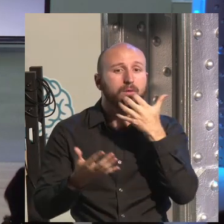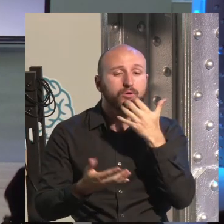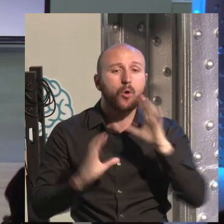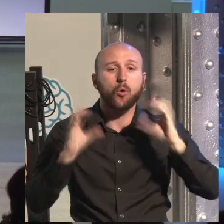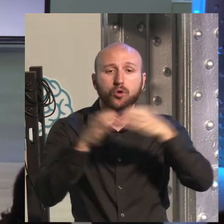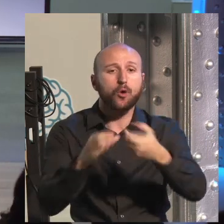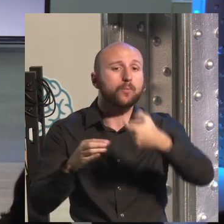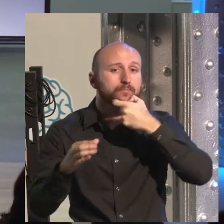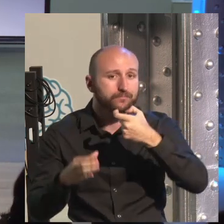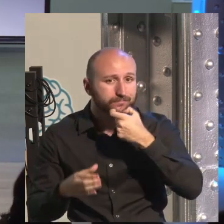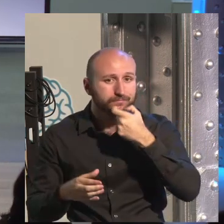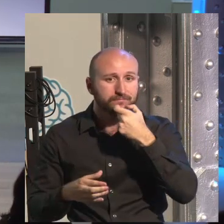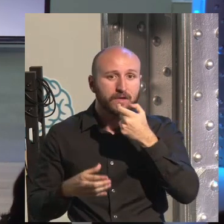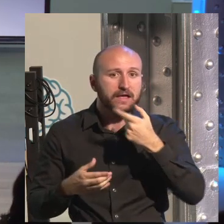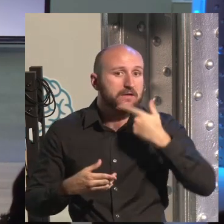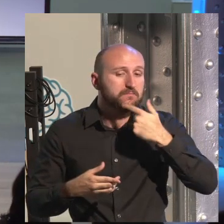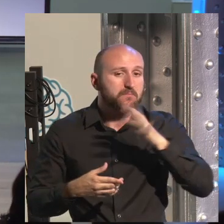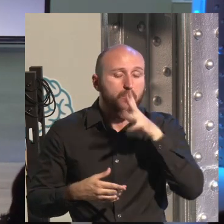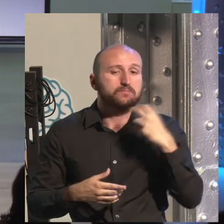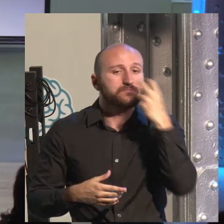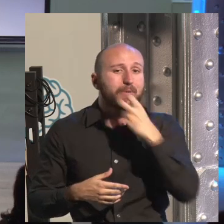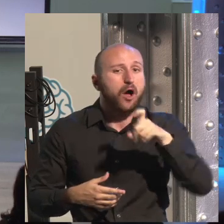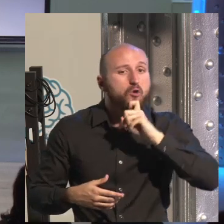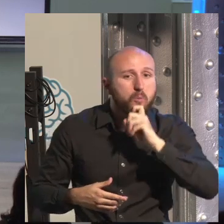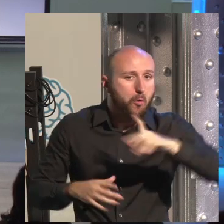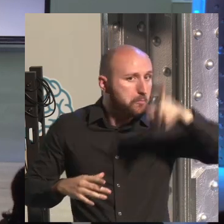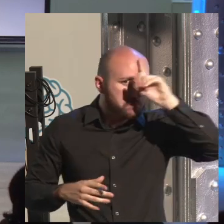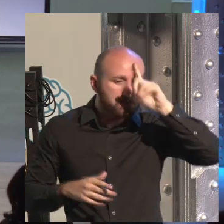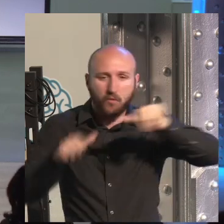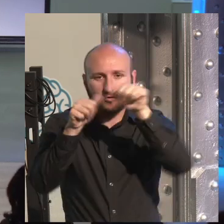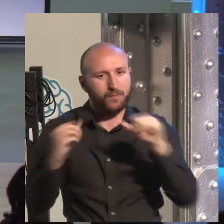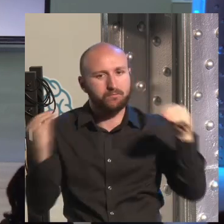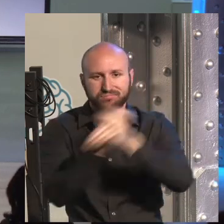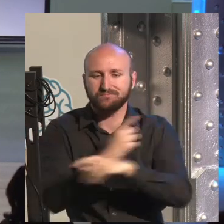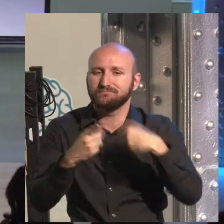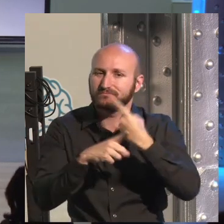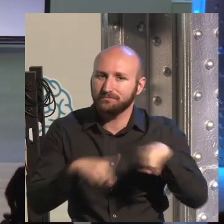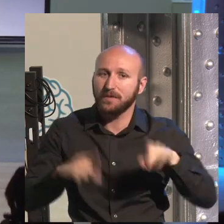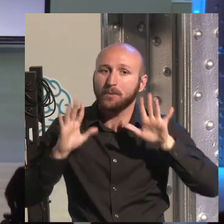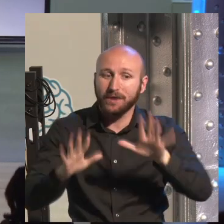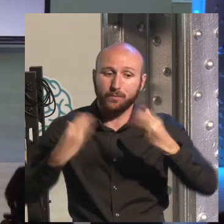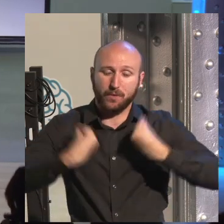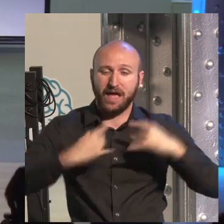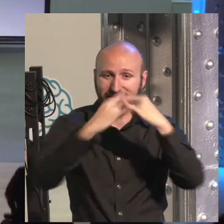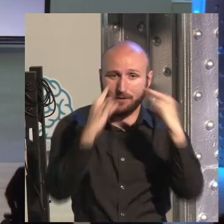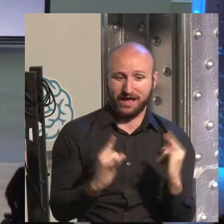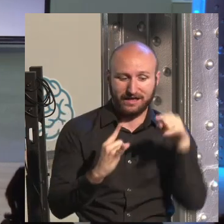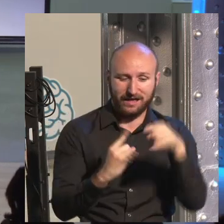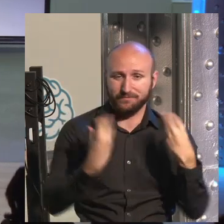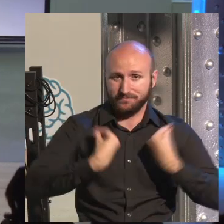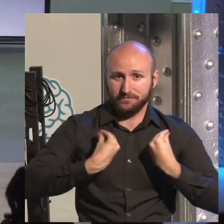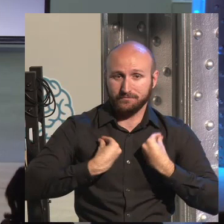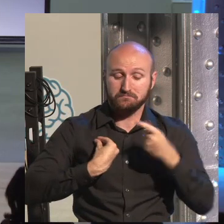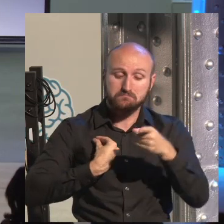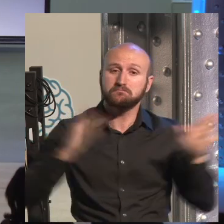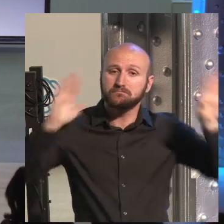ingleses pronuncian Ternate, no tengo ni idea de cómo lo pronuncian los moluqueños. El caso es que vivió en esta cabaña, y él cuenta que una